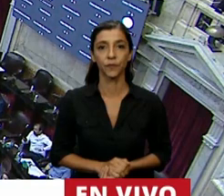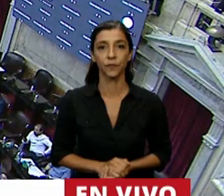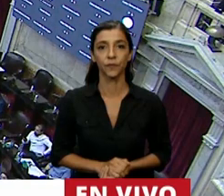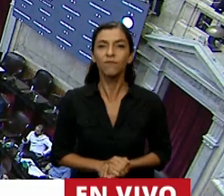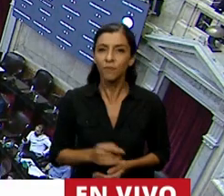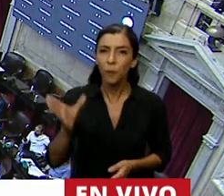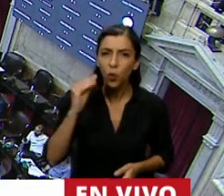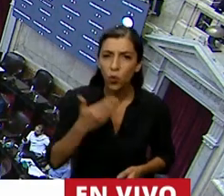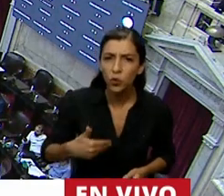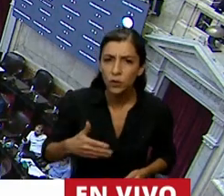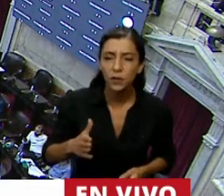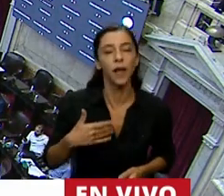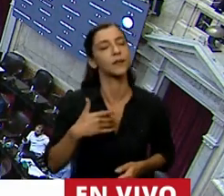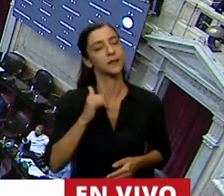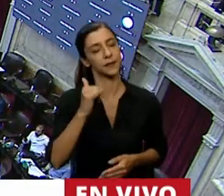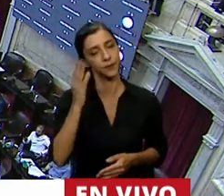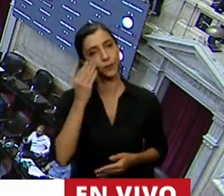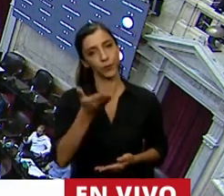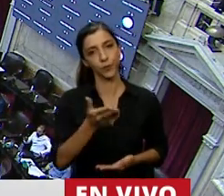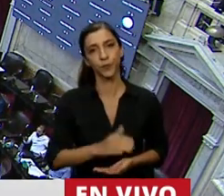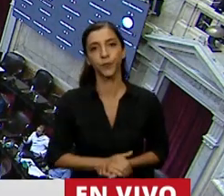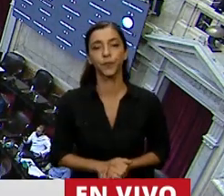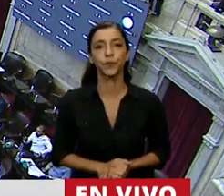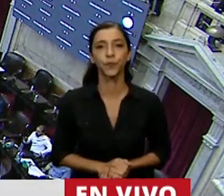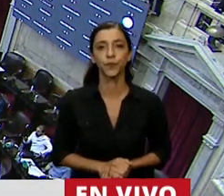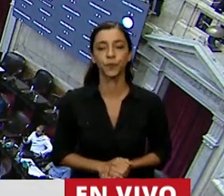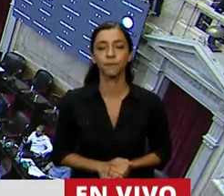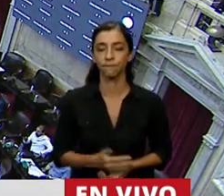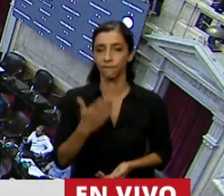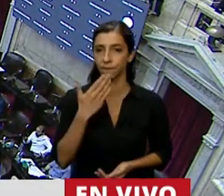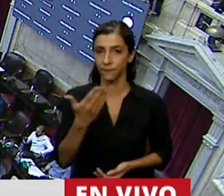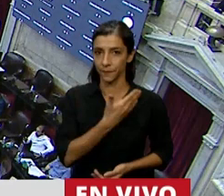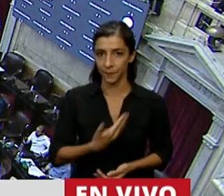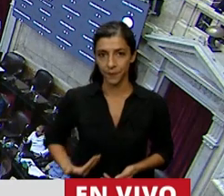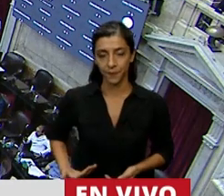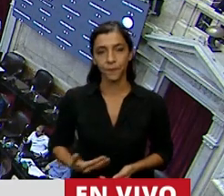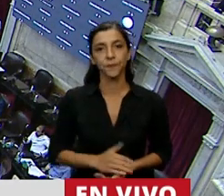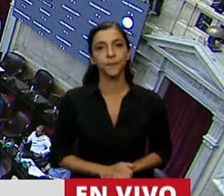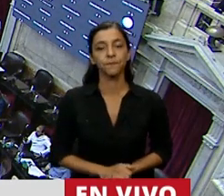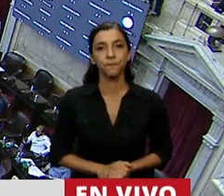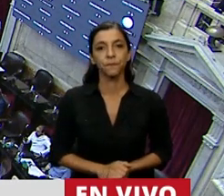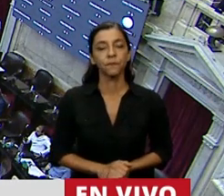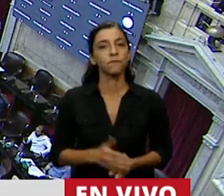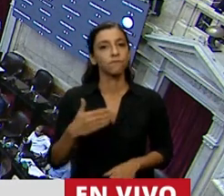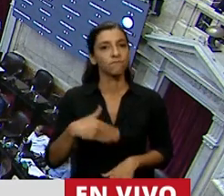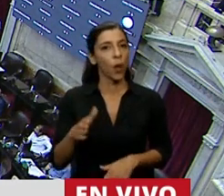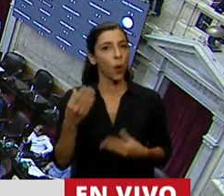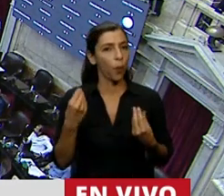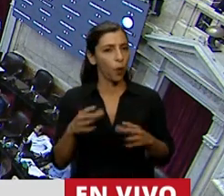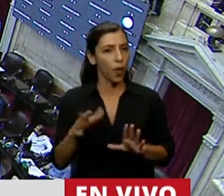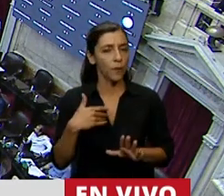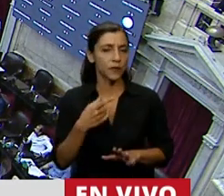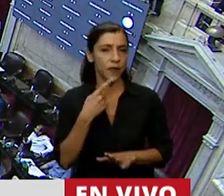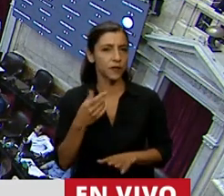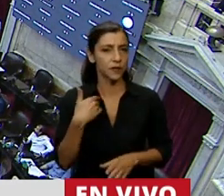¿Ahora me escucha, presidente? Lo escucho, diputado. Adelante. Gracias, presidente. Voy a empezar adelantando el sentido de